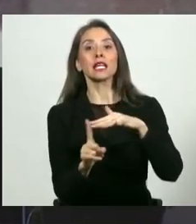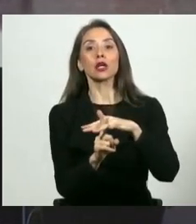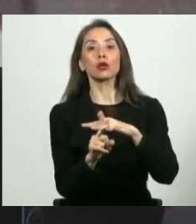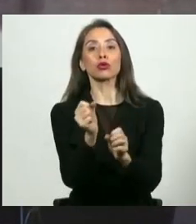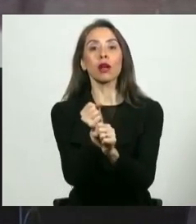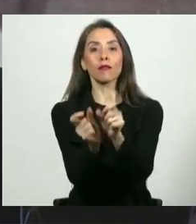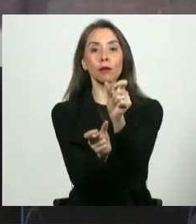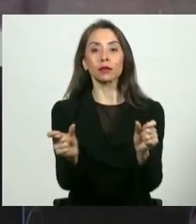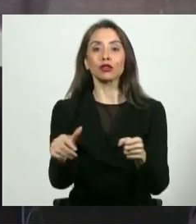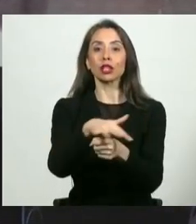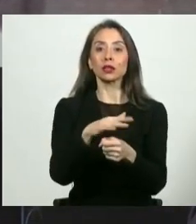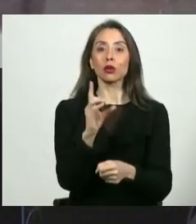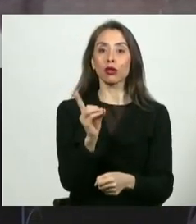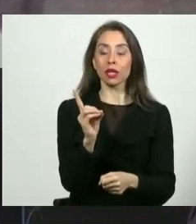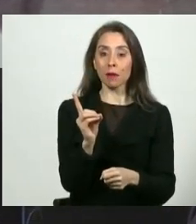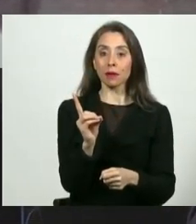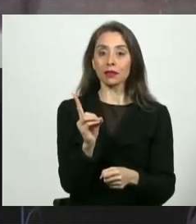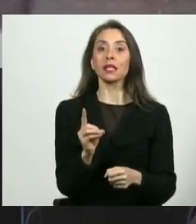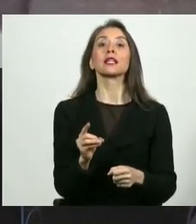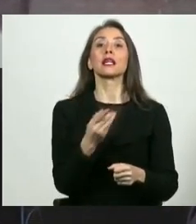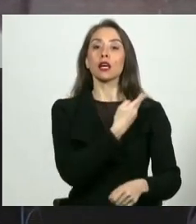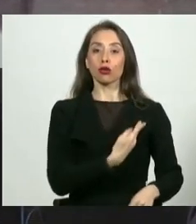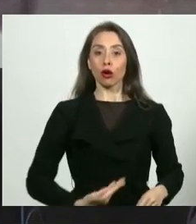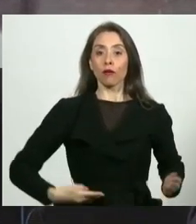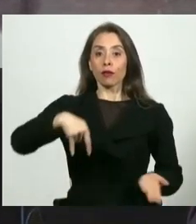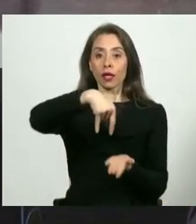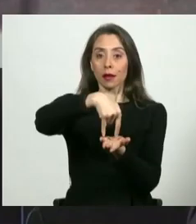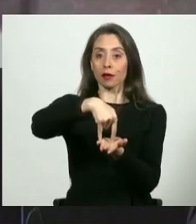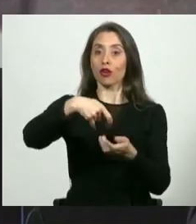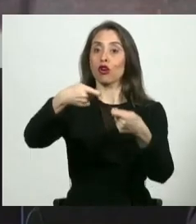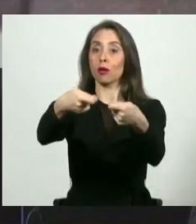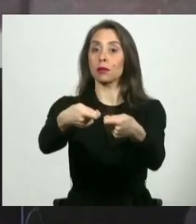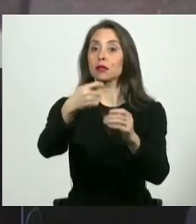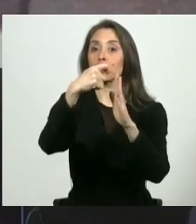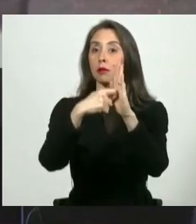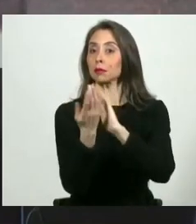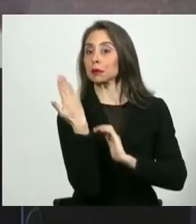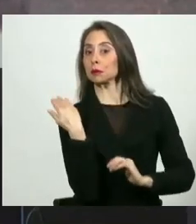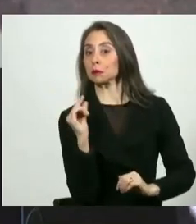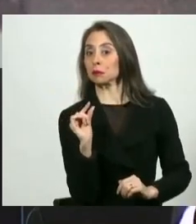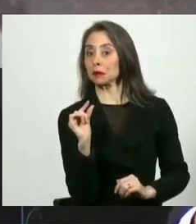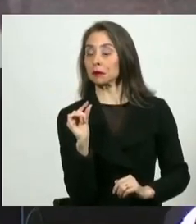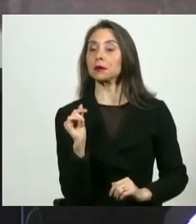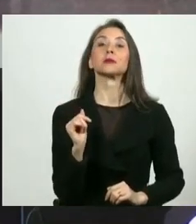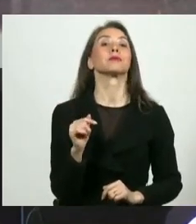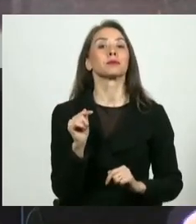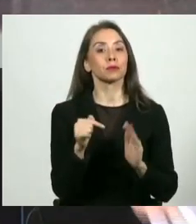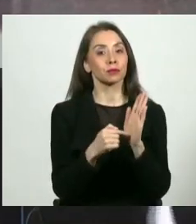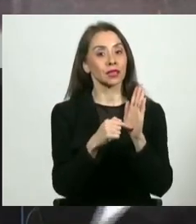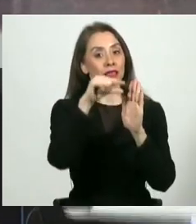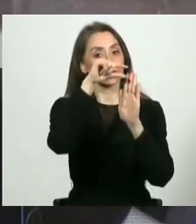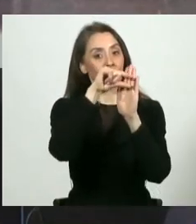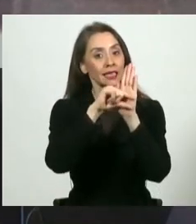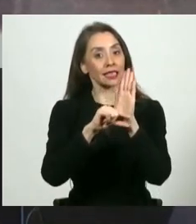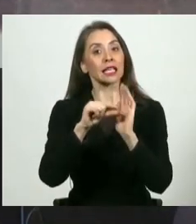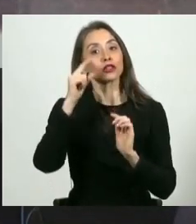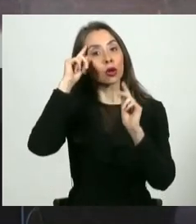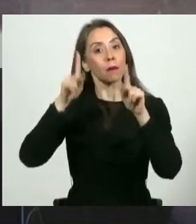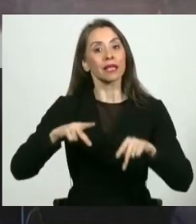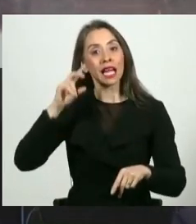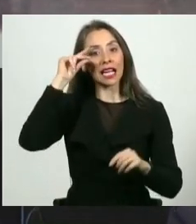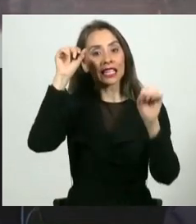situación de discapacidad presentado por el Ejecutivo en el mes recién pasado. Dicha indicación tiene como meta la creación de